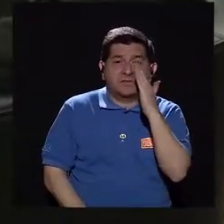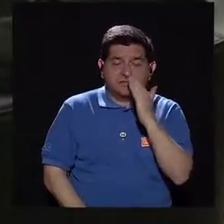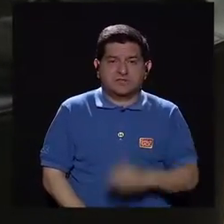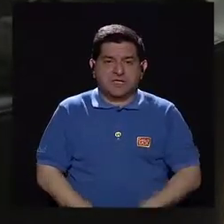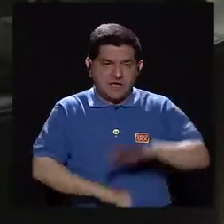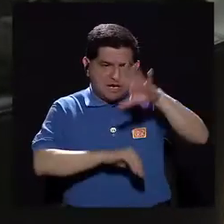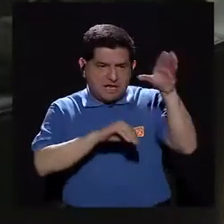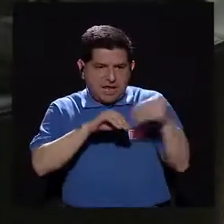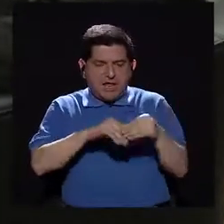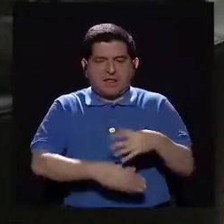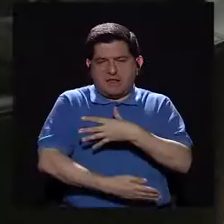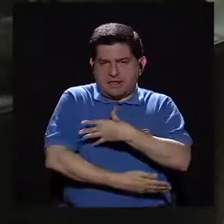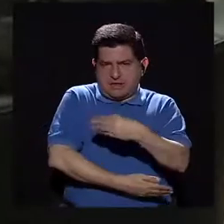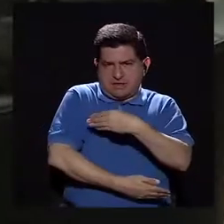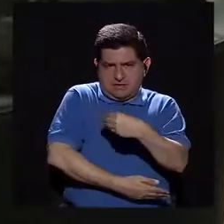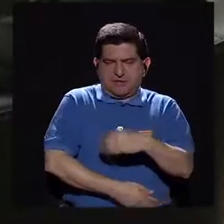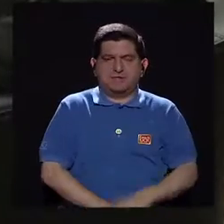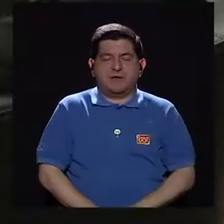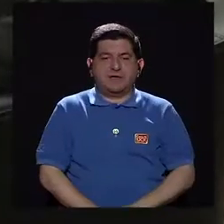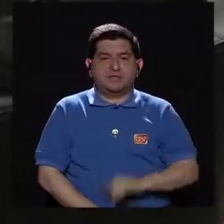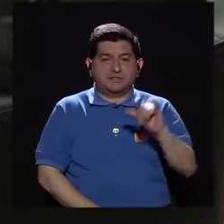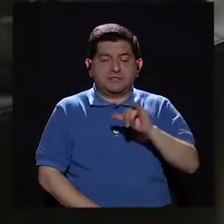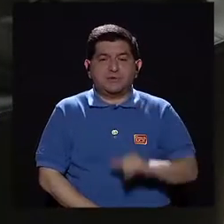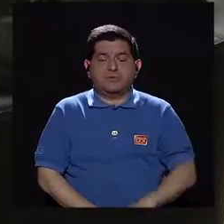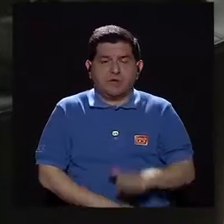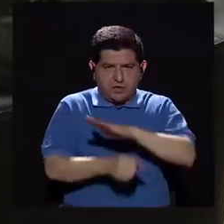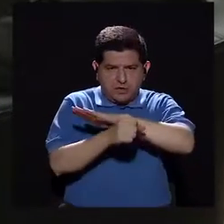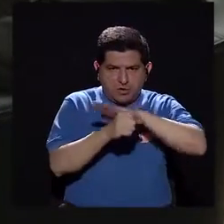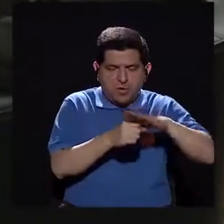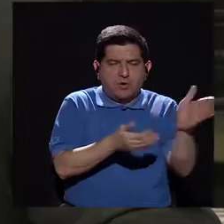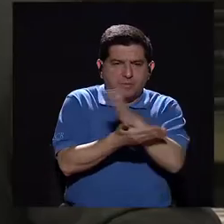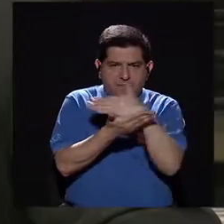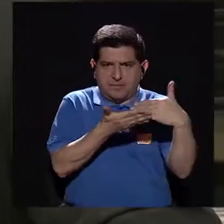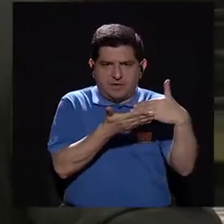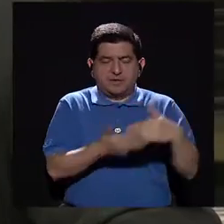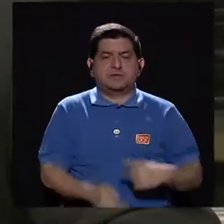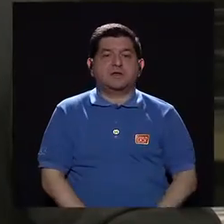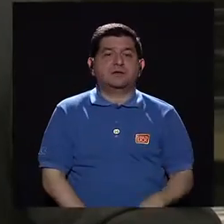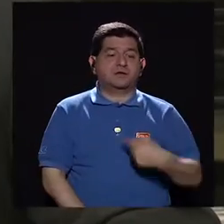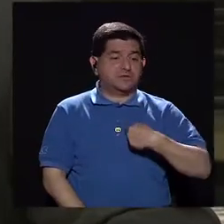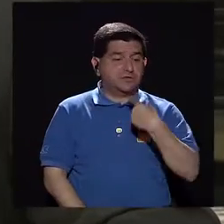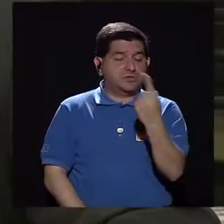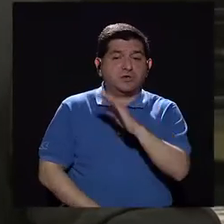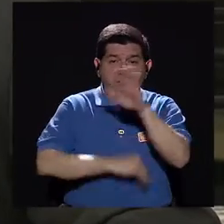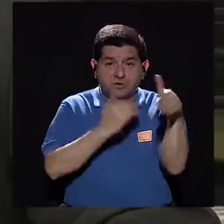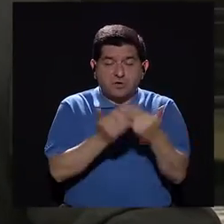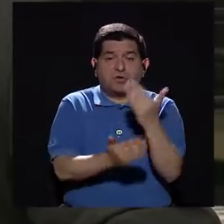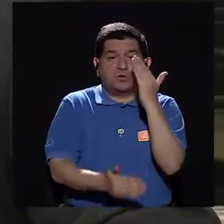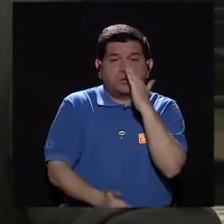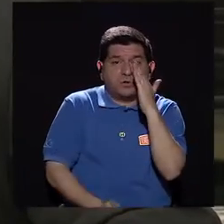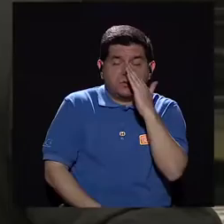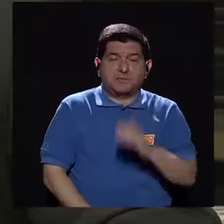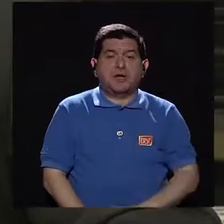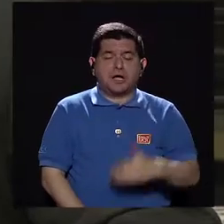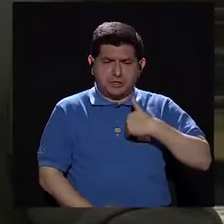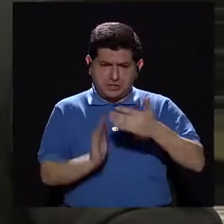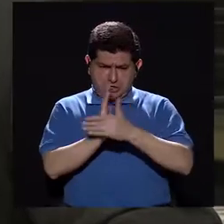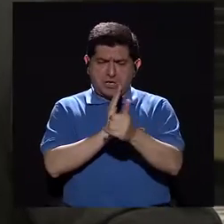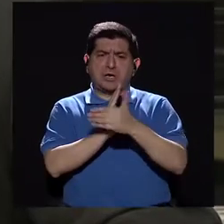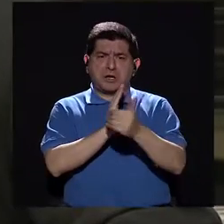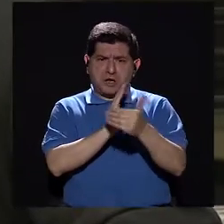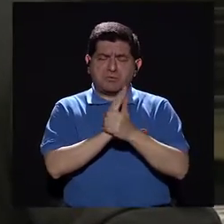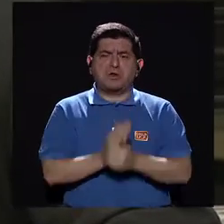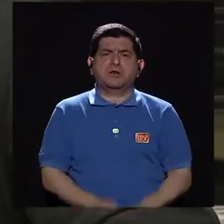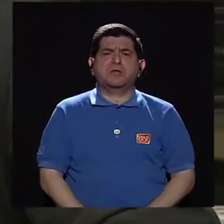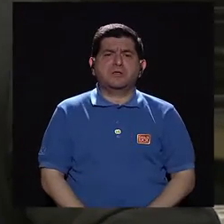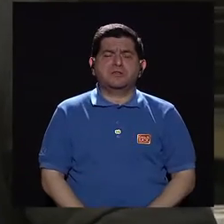decirle a las mamás que además de leche materna hay que suplementar con algo más. Yo les puedo decir que toda mamá tiene